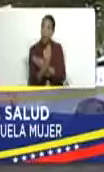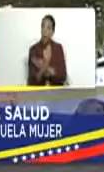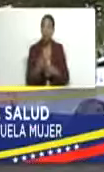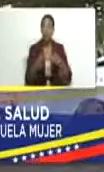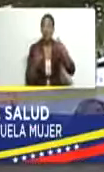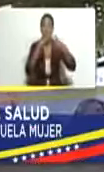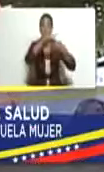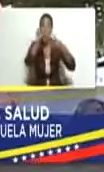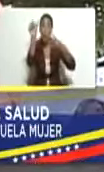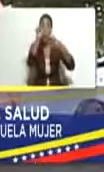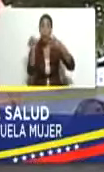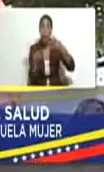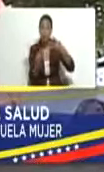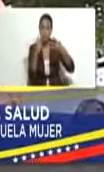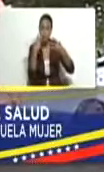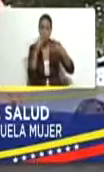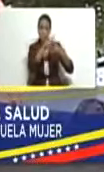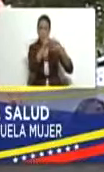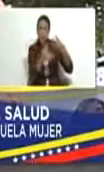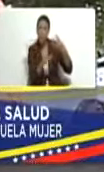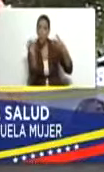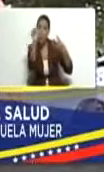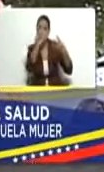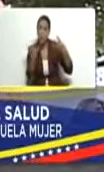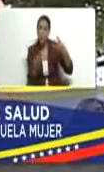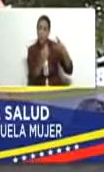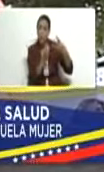4S. ¿Han escuchado las 4S?